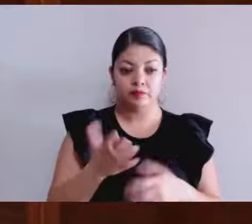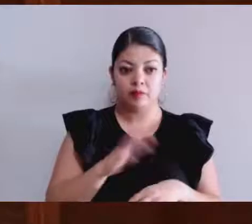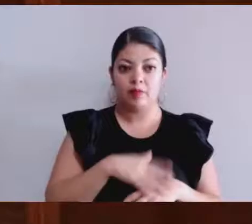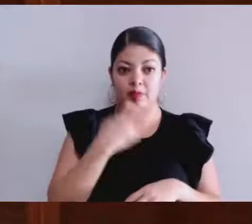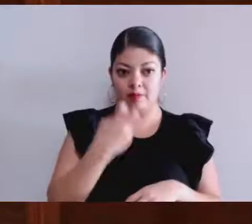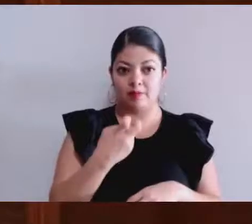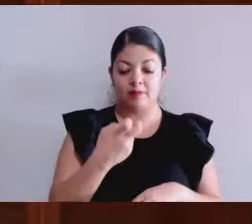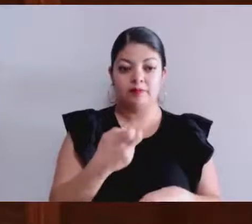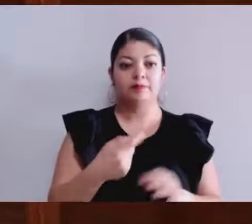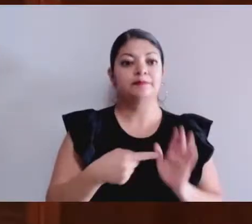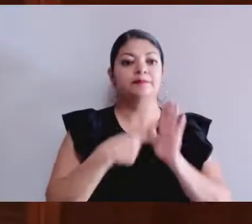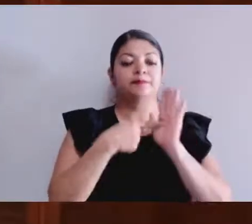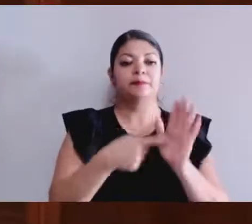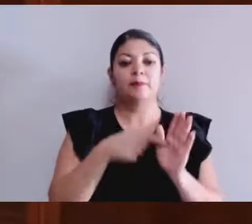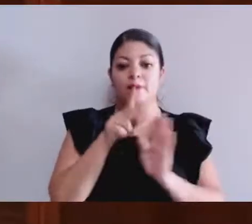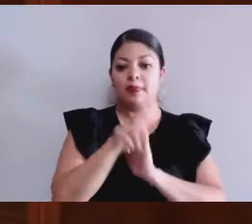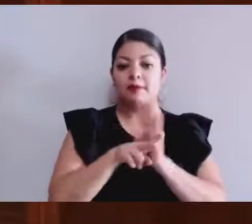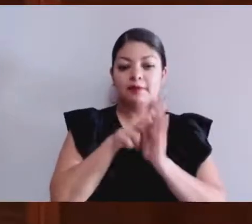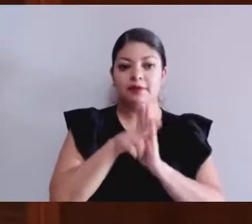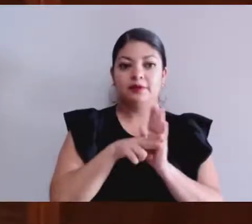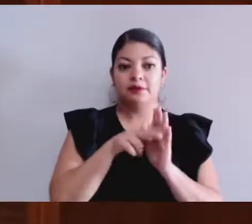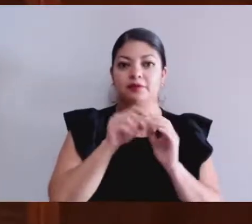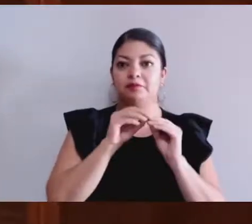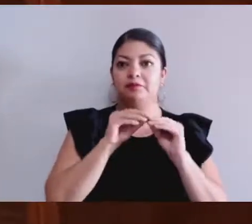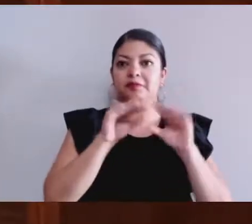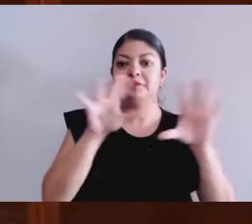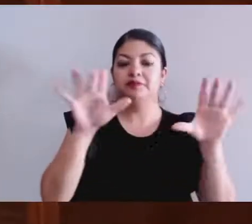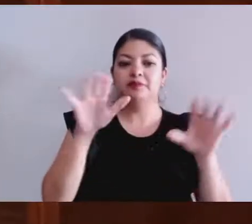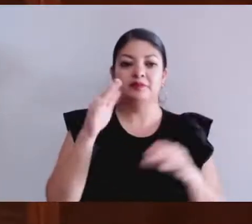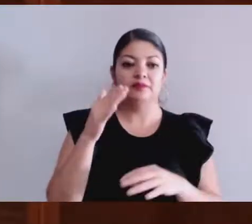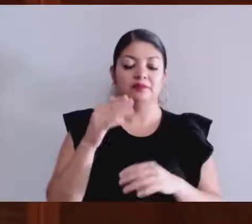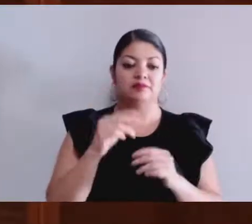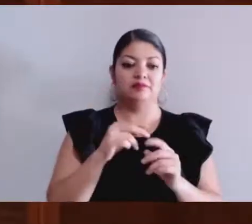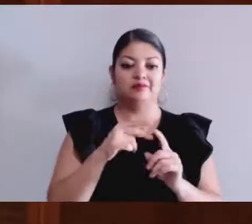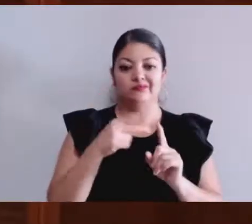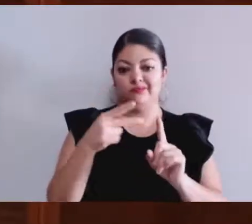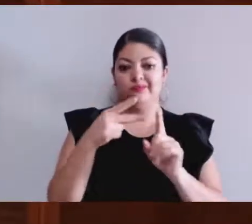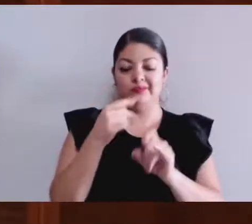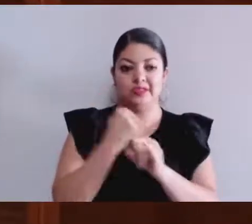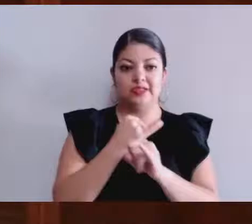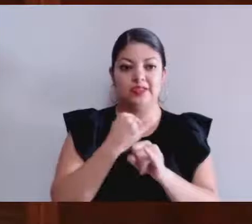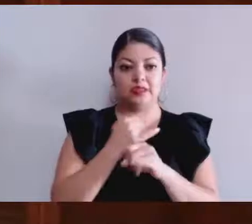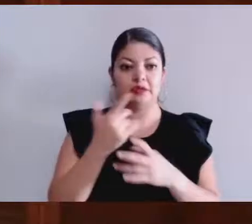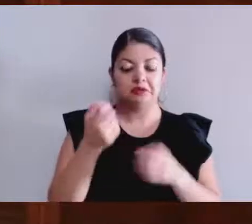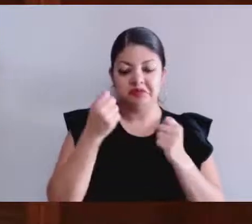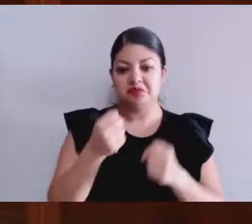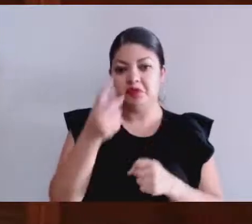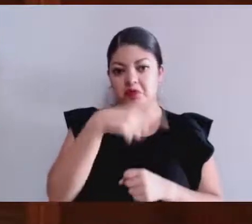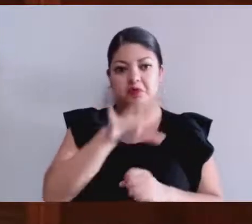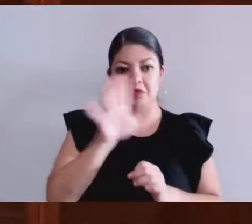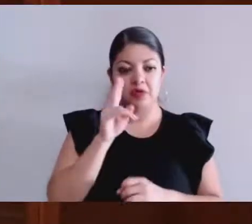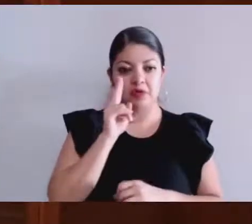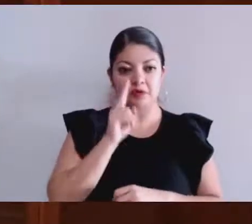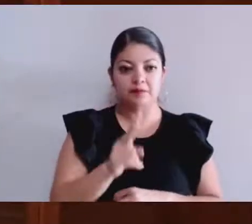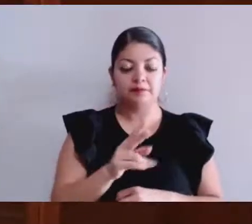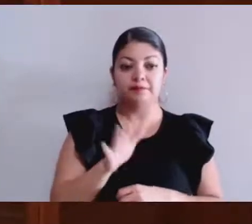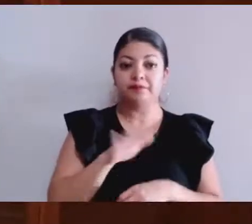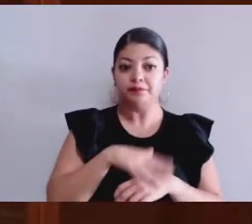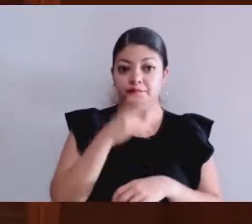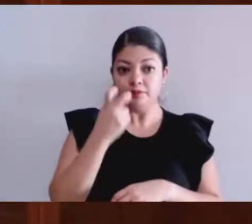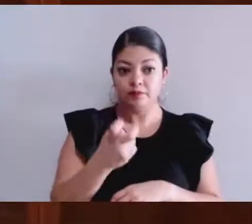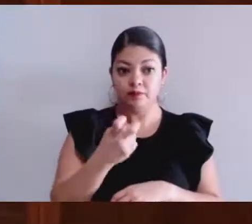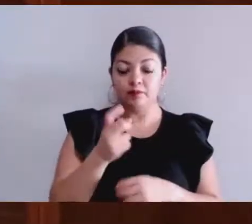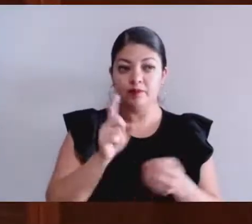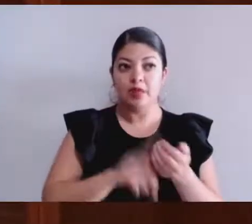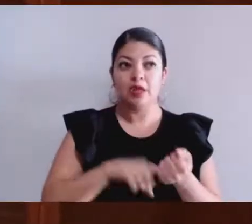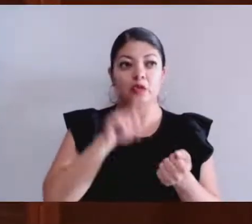ha mostrado en estos videos virales que seguramente conocen. Así bien,